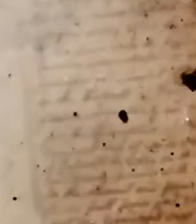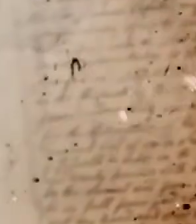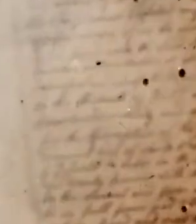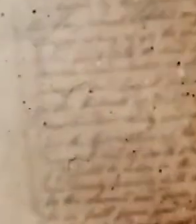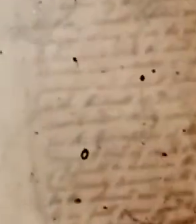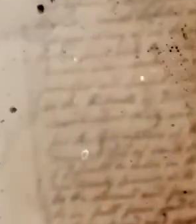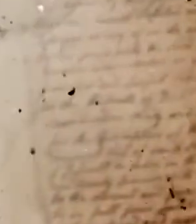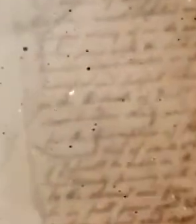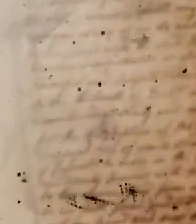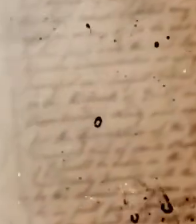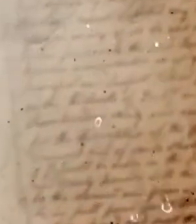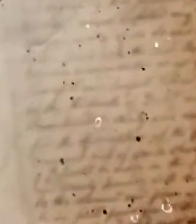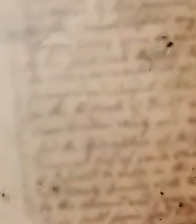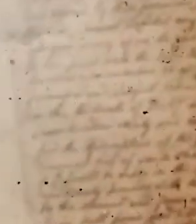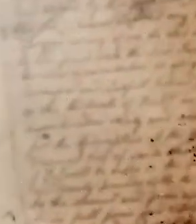¡Gracias!